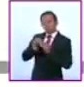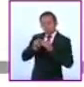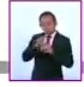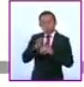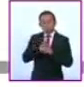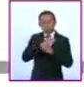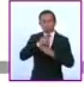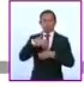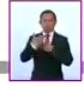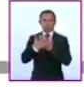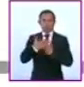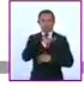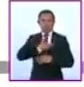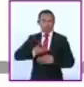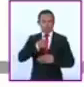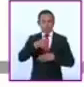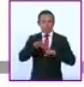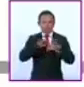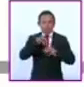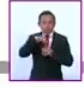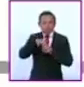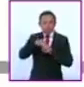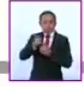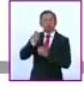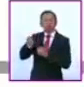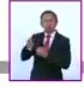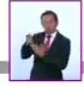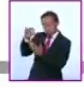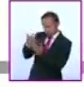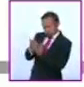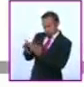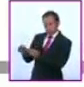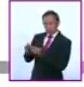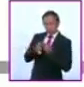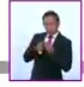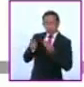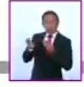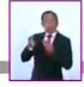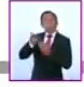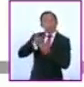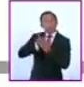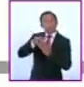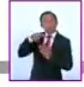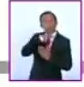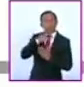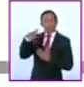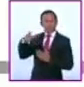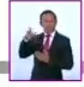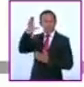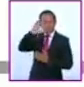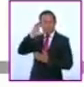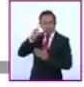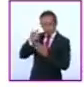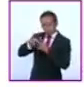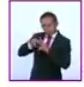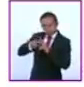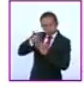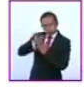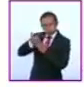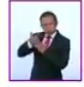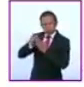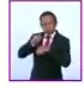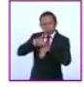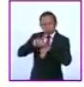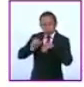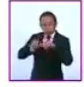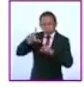de la elección presidencial el conteo rápido es un ejercicio científico estadístico que permite calcular con un